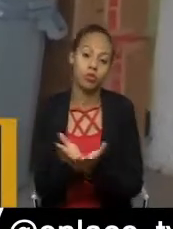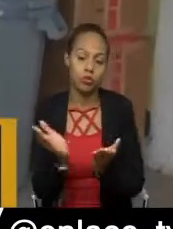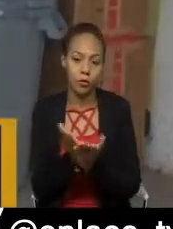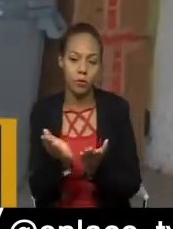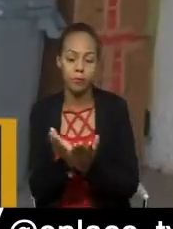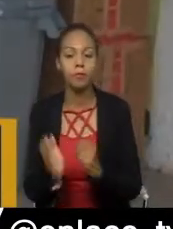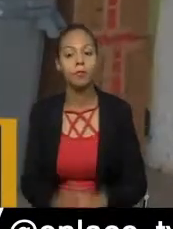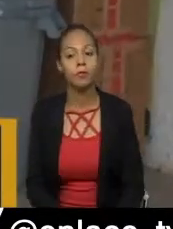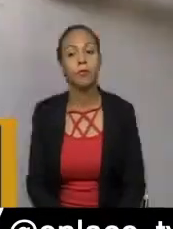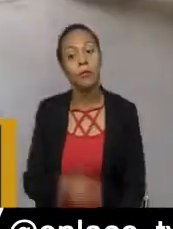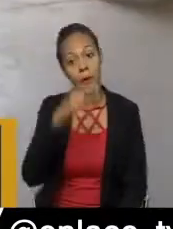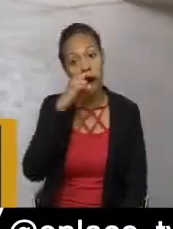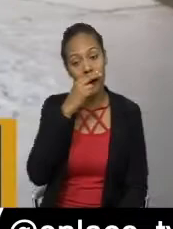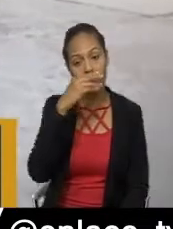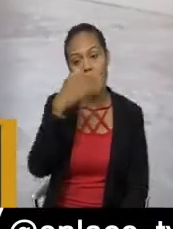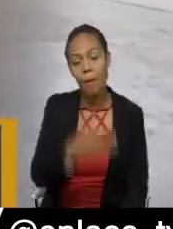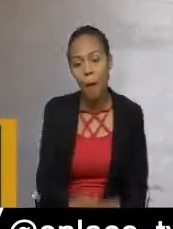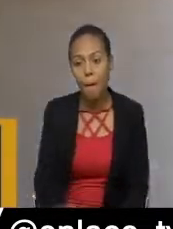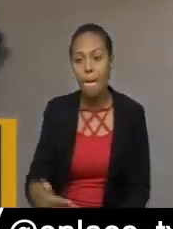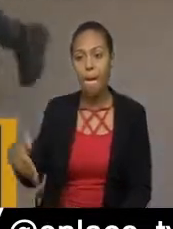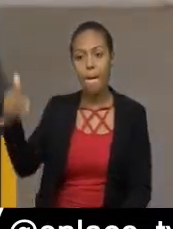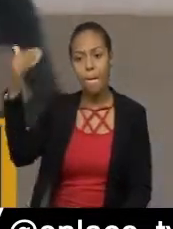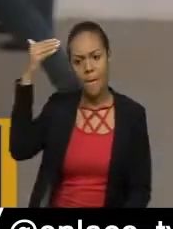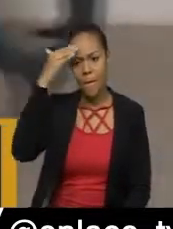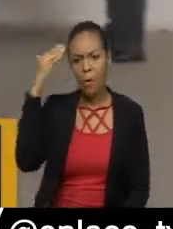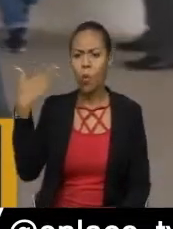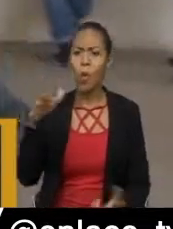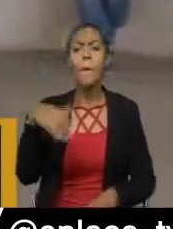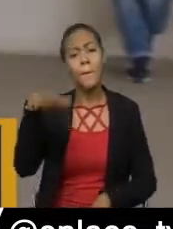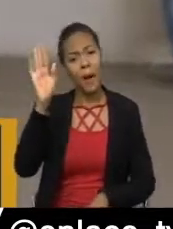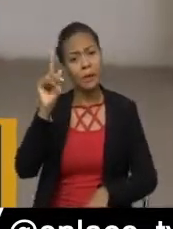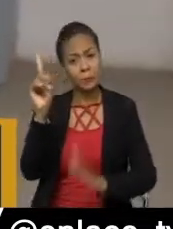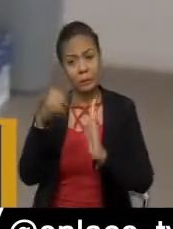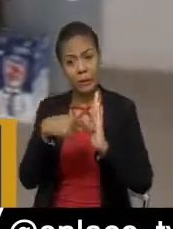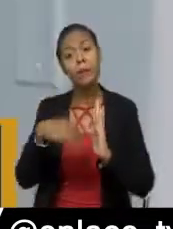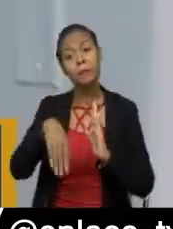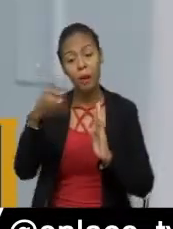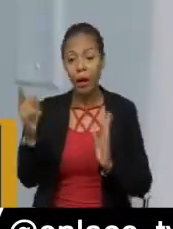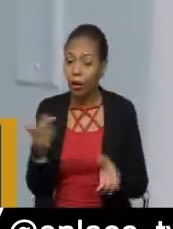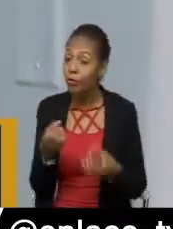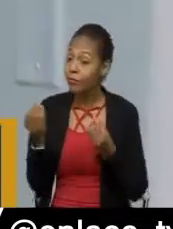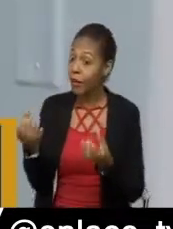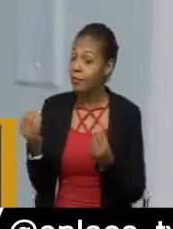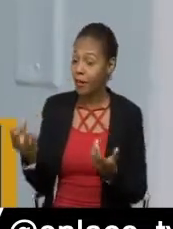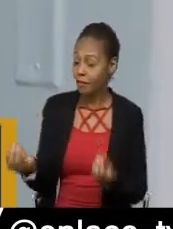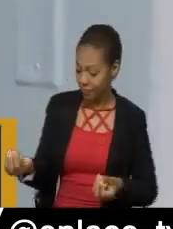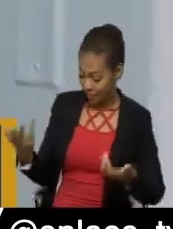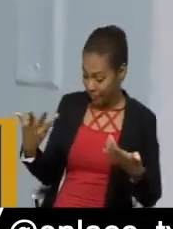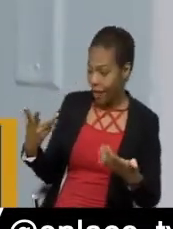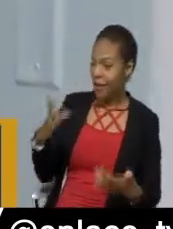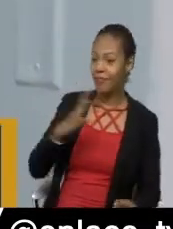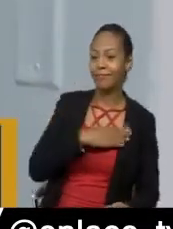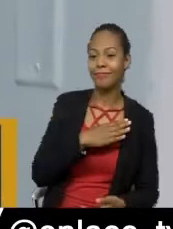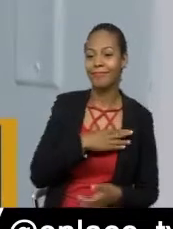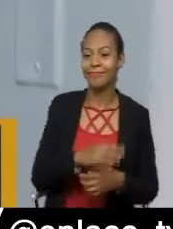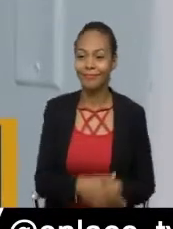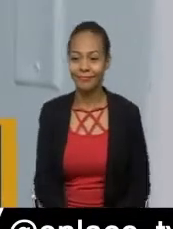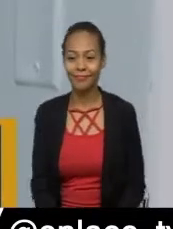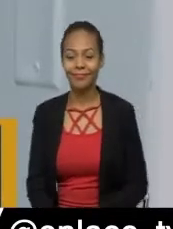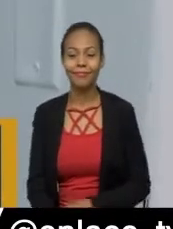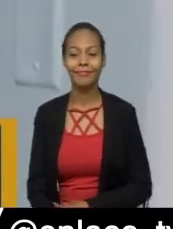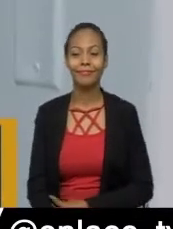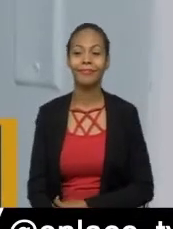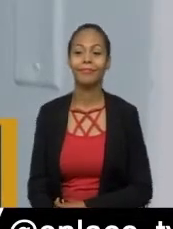desde transición hasta noveno bachillerato son beneficiados con la entrega de esta dotación. Esta inversión que se ha hecho hasta ahora por